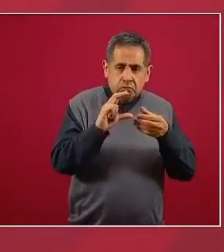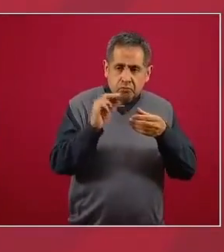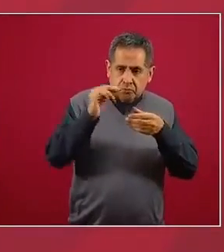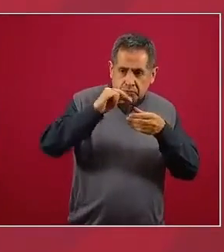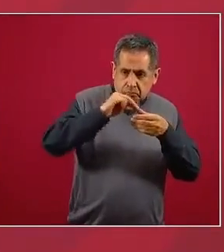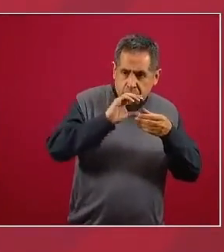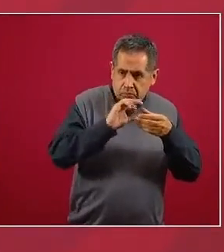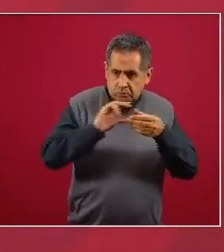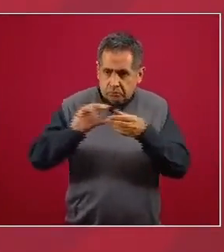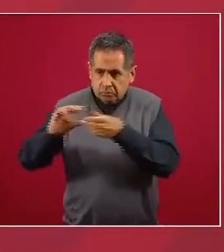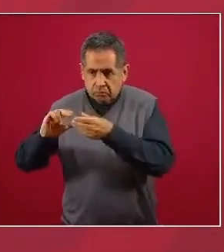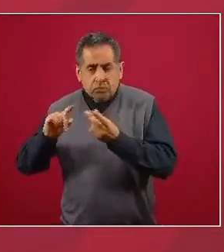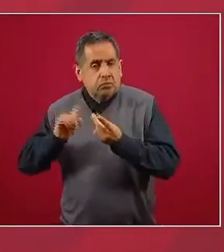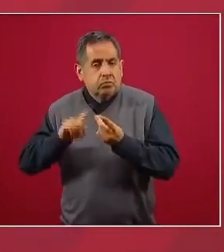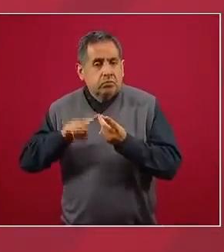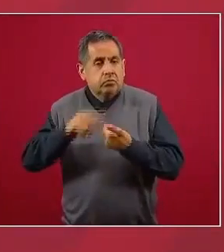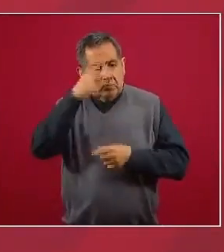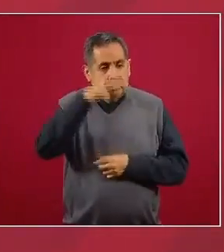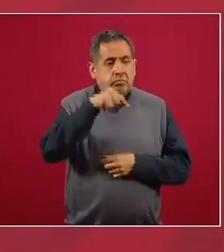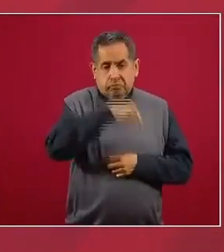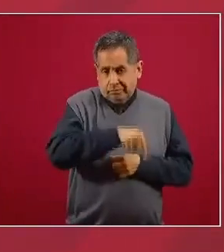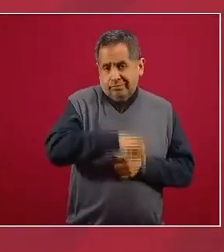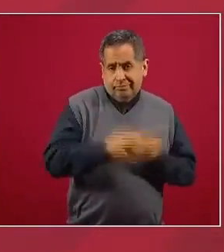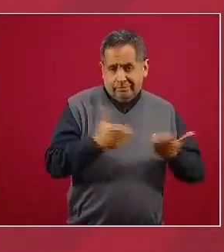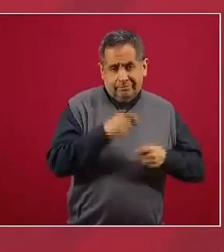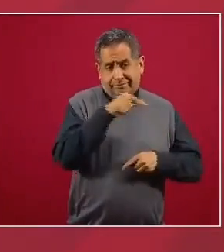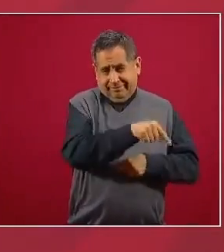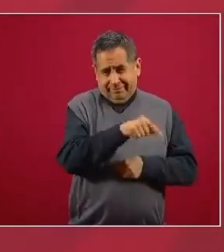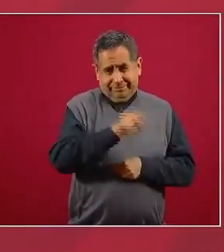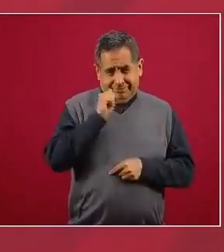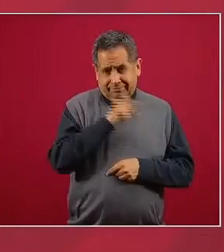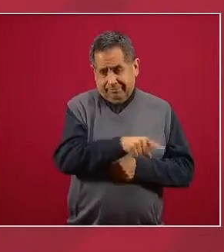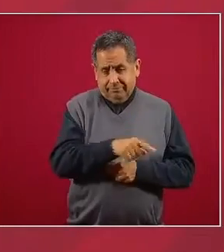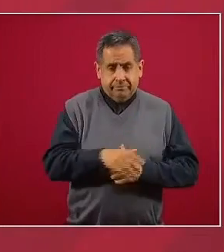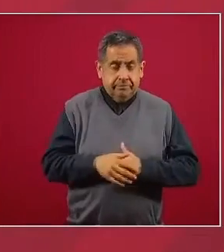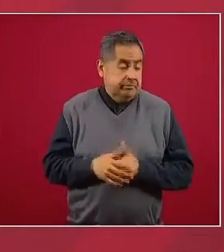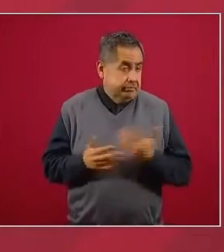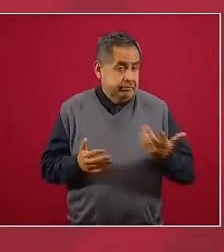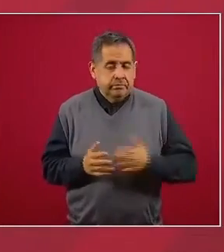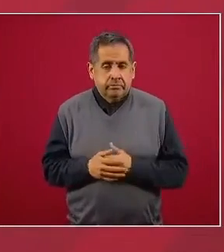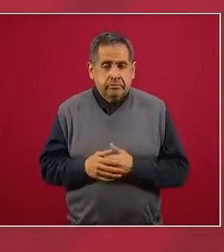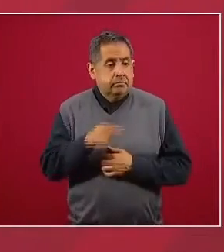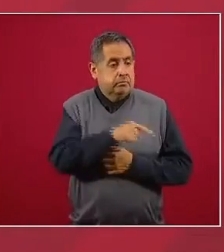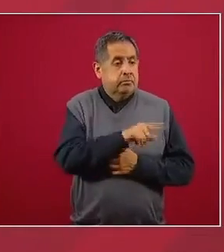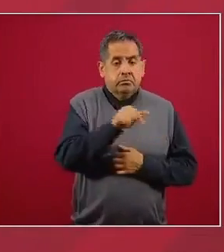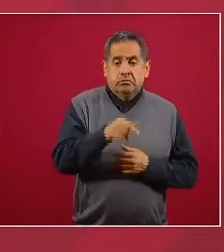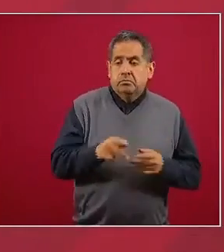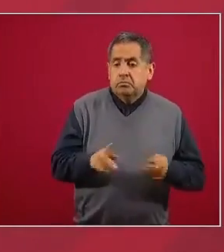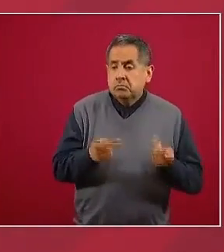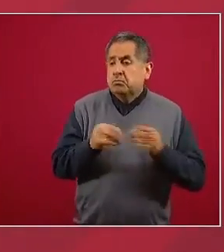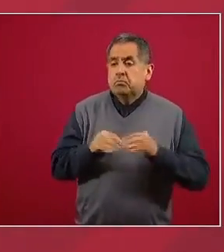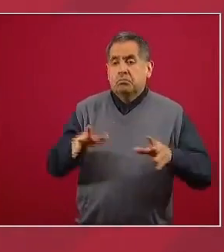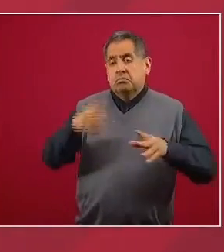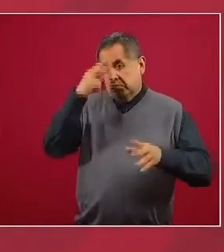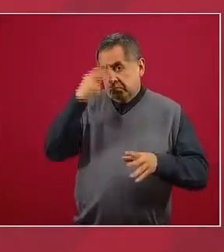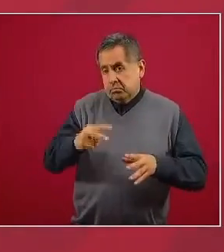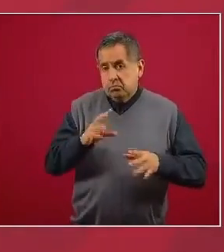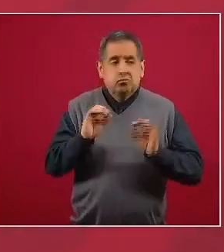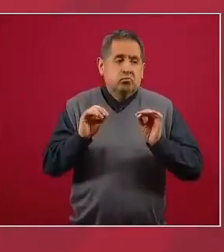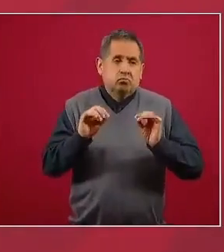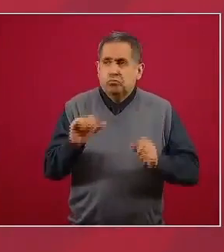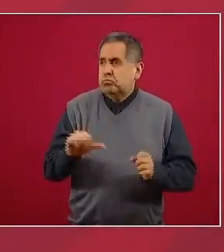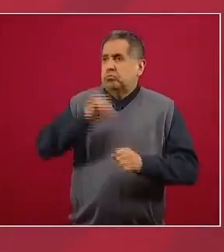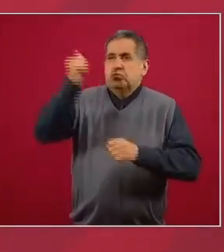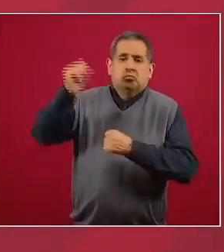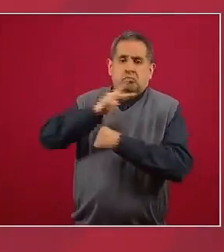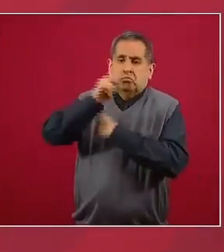esta empresa mexicana que se llama Leomont. De ahí puede ir al mercado mexicano o a cualquier